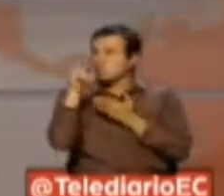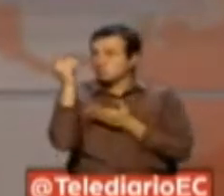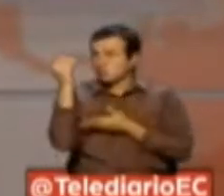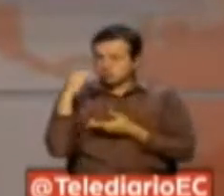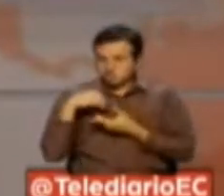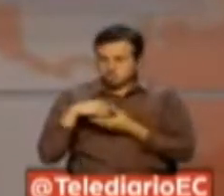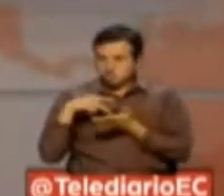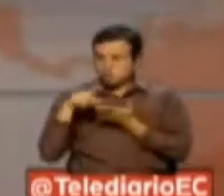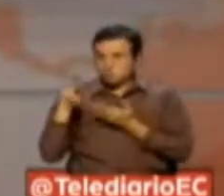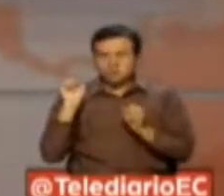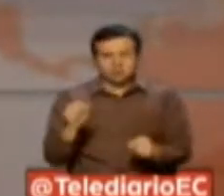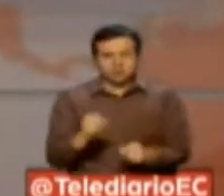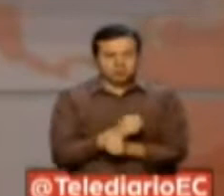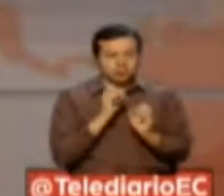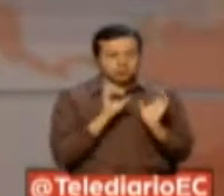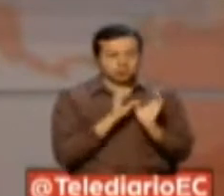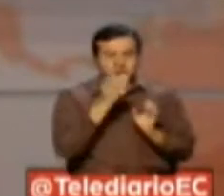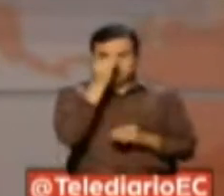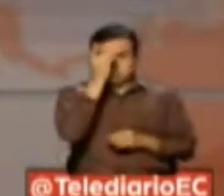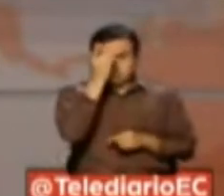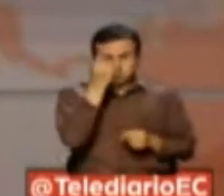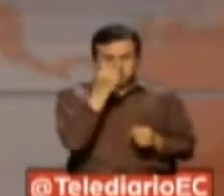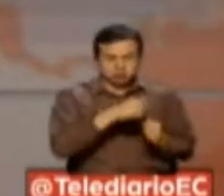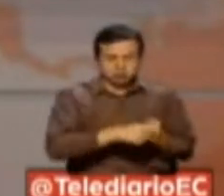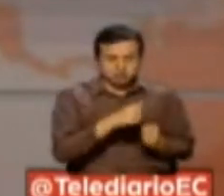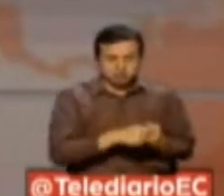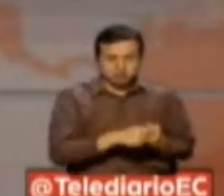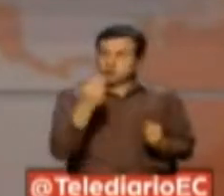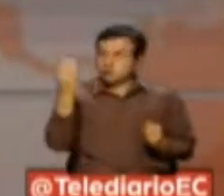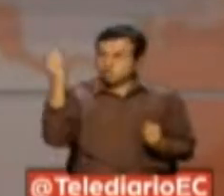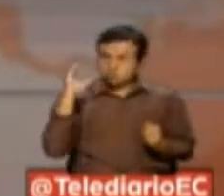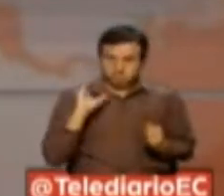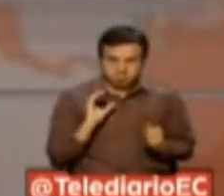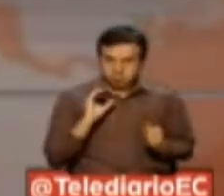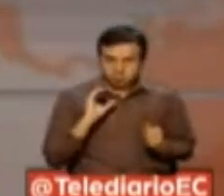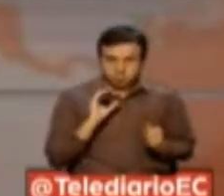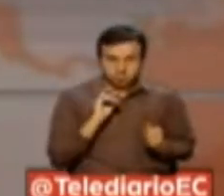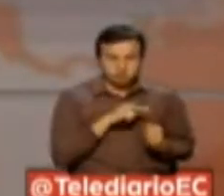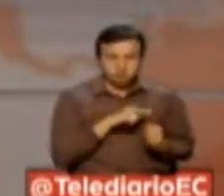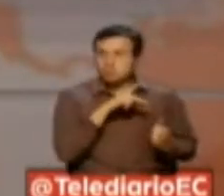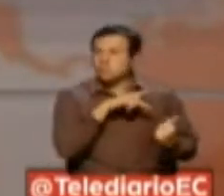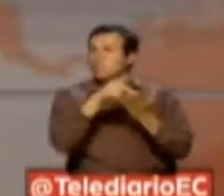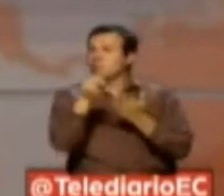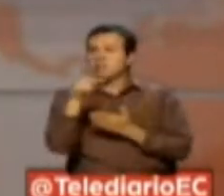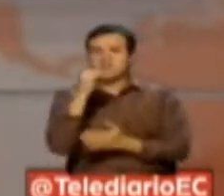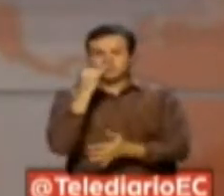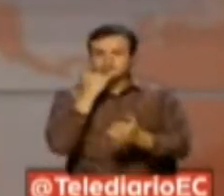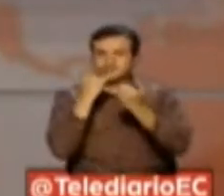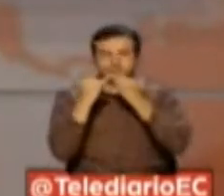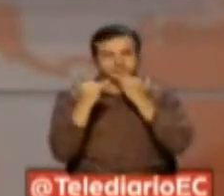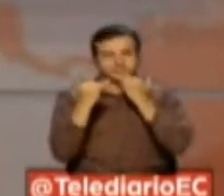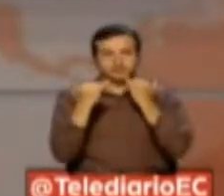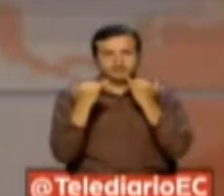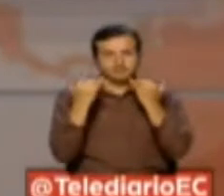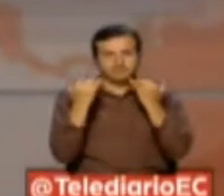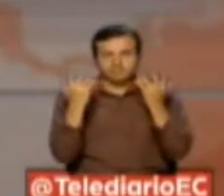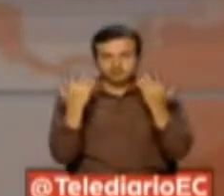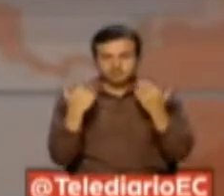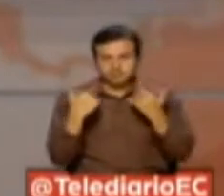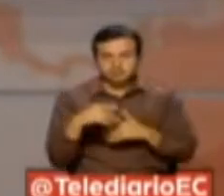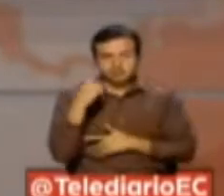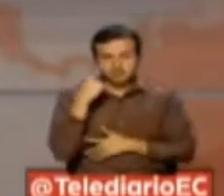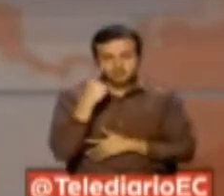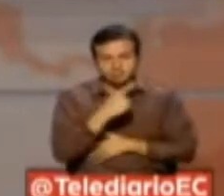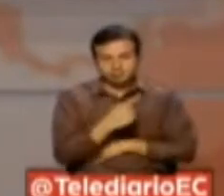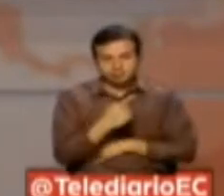pero no se puede utilizar el set sin que ingrese dinero como mecanismo de pago lo dice mismo el mismo doctor y eso también